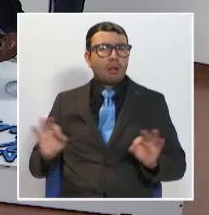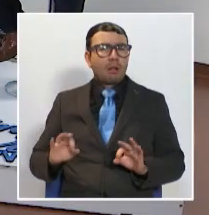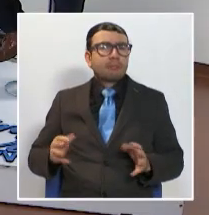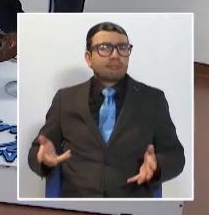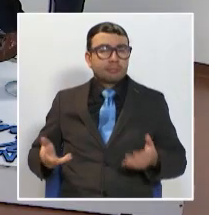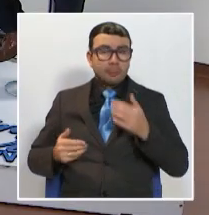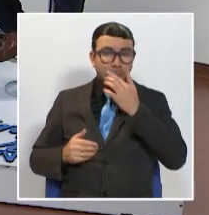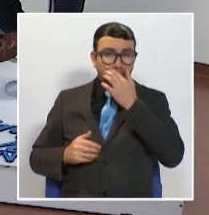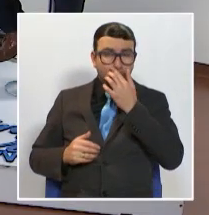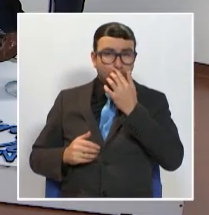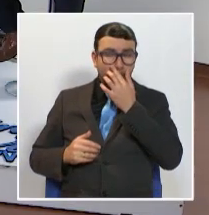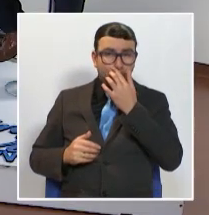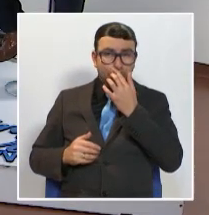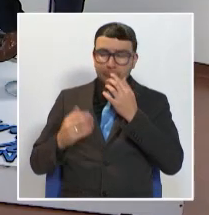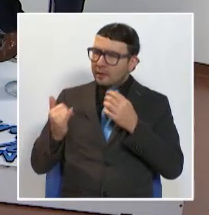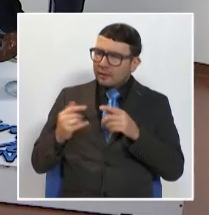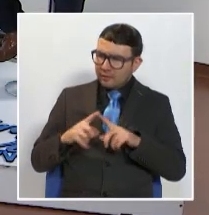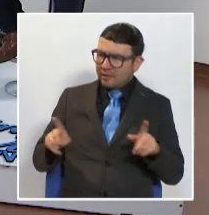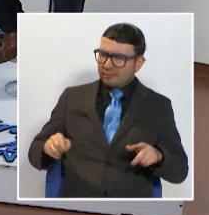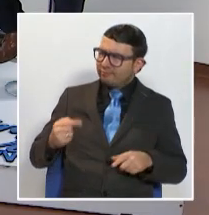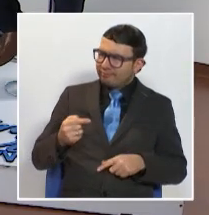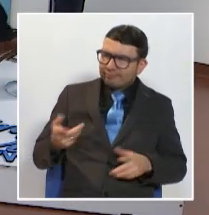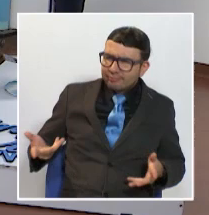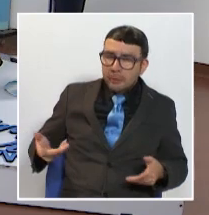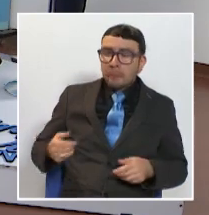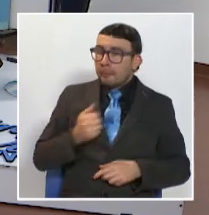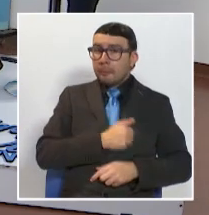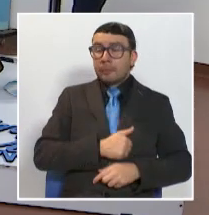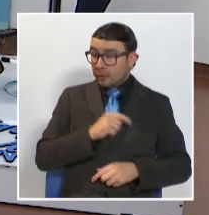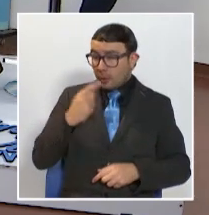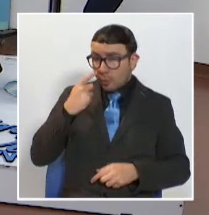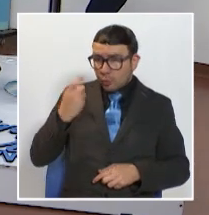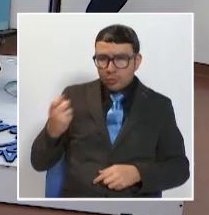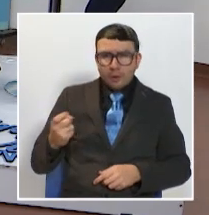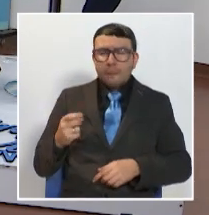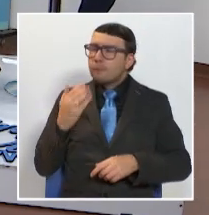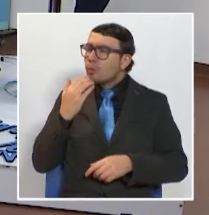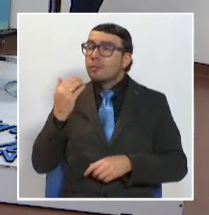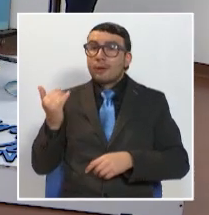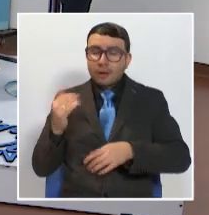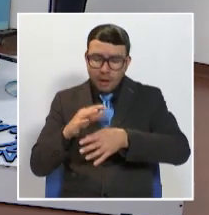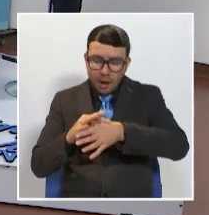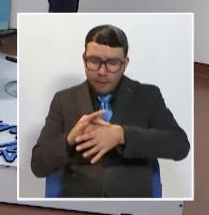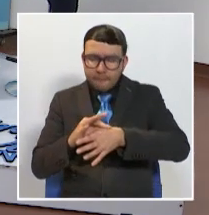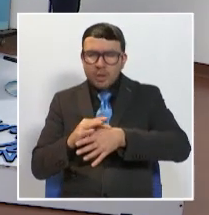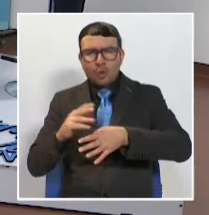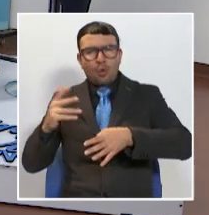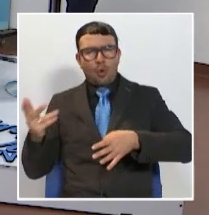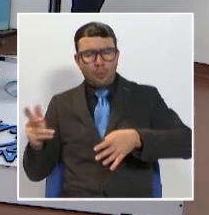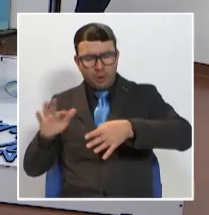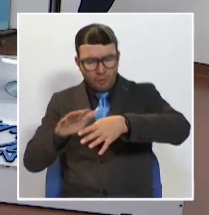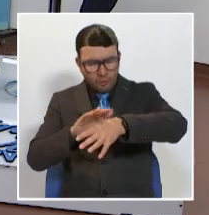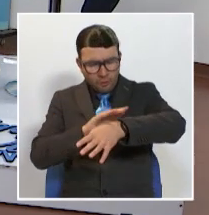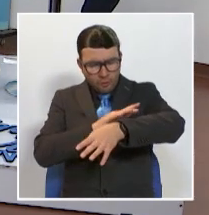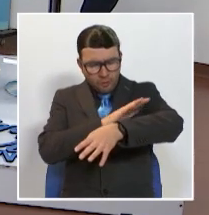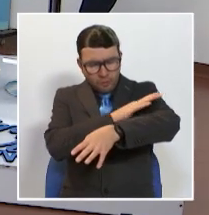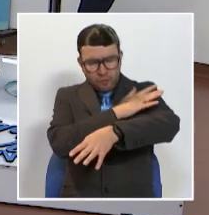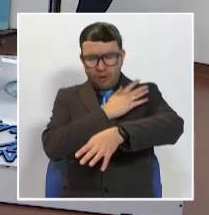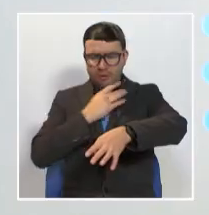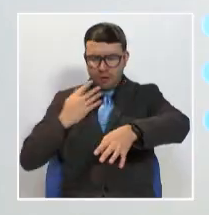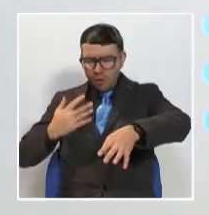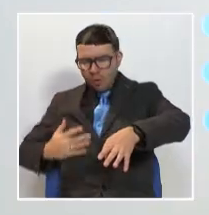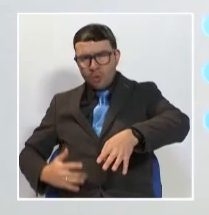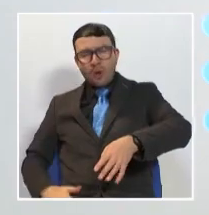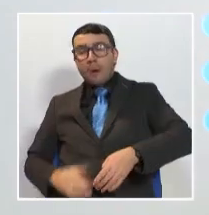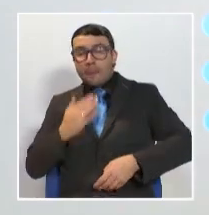diagnósticos diferenciales. Yo quiero que Lina también me vaya buscando la anatomía de la piel, porque es bueno que ustedes se familiaricen con eso que